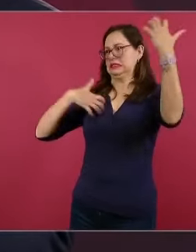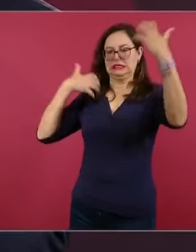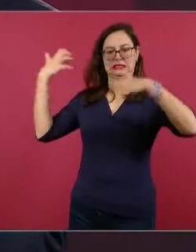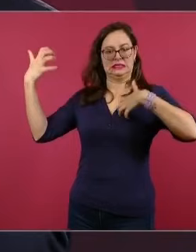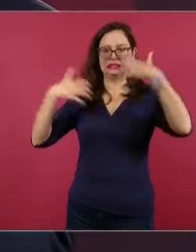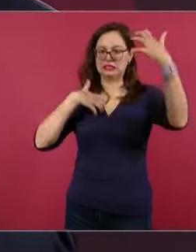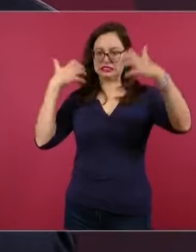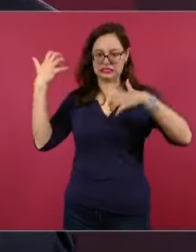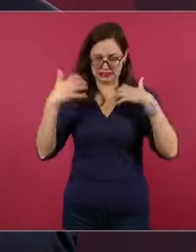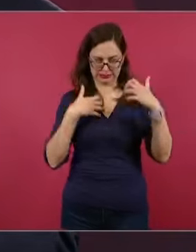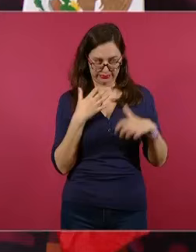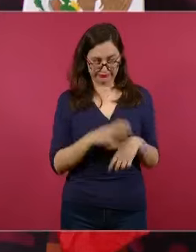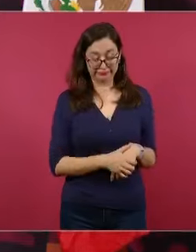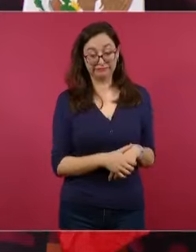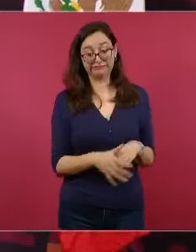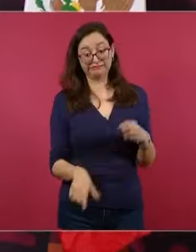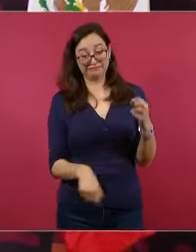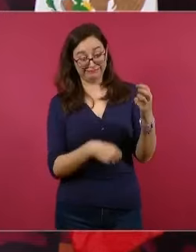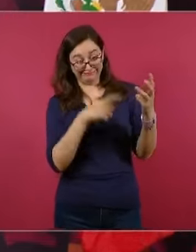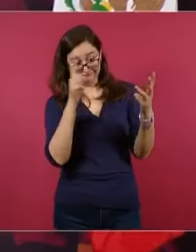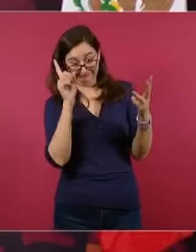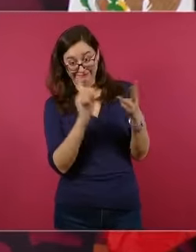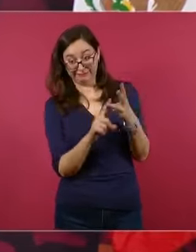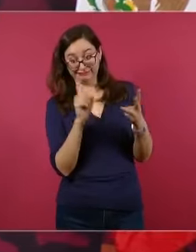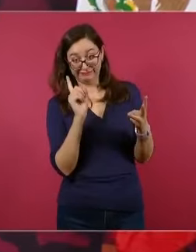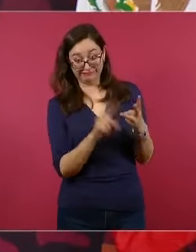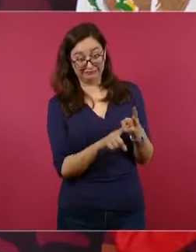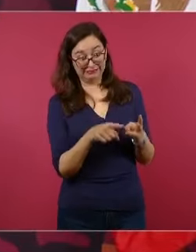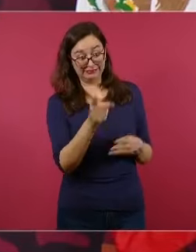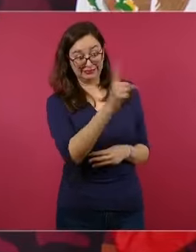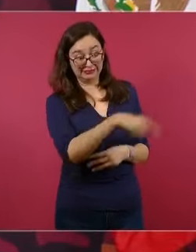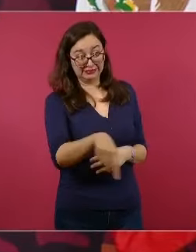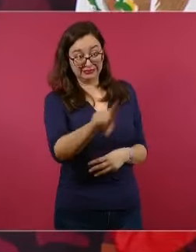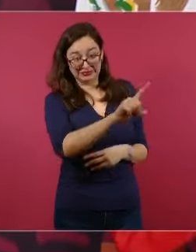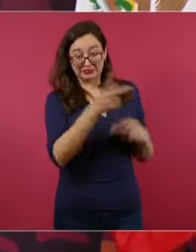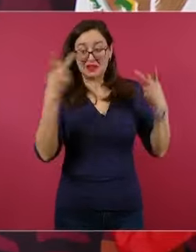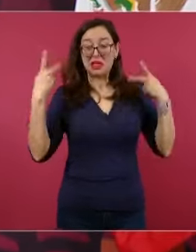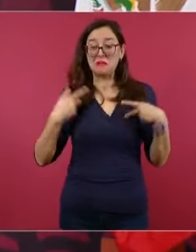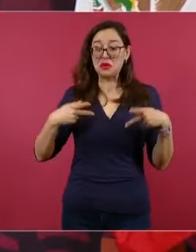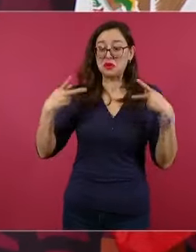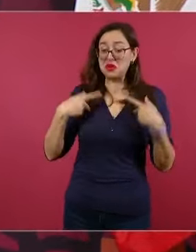es el desprecio al pueblo